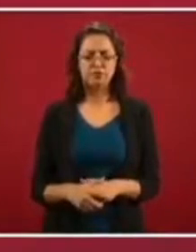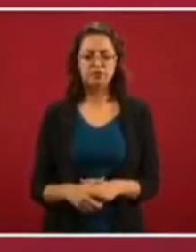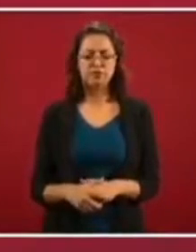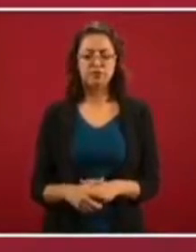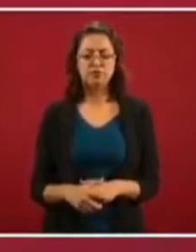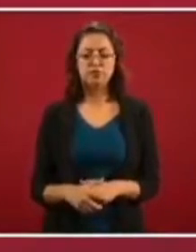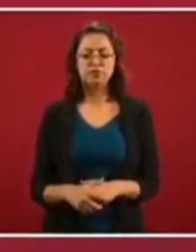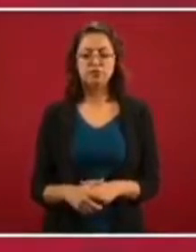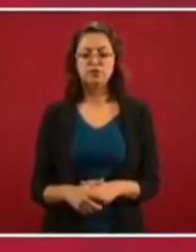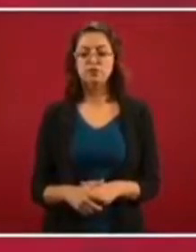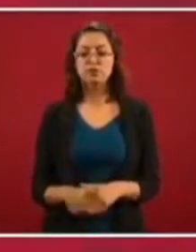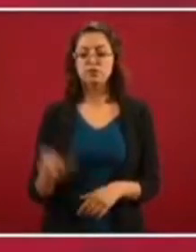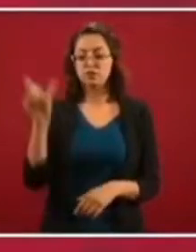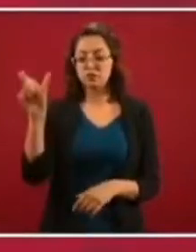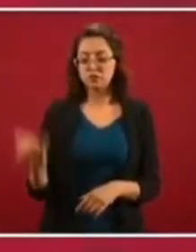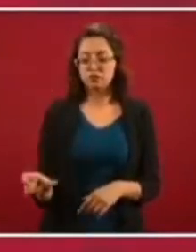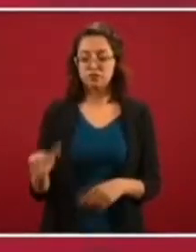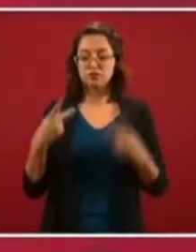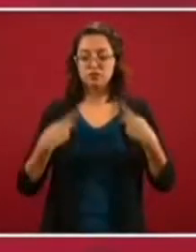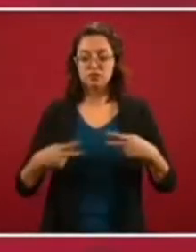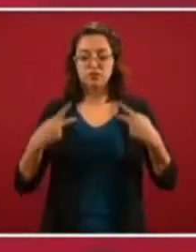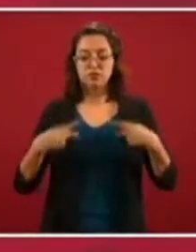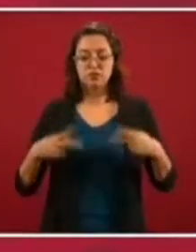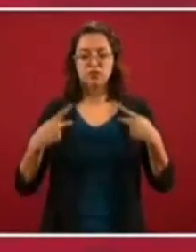una gente muy cercana